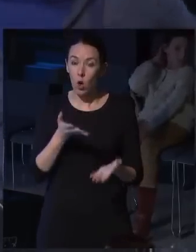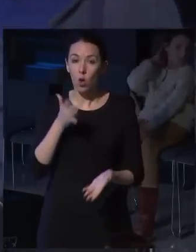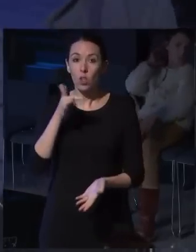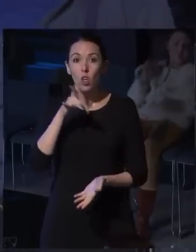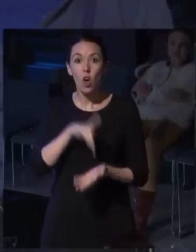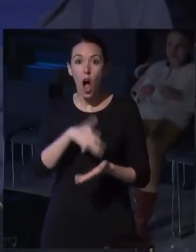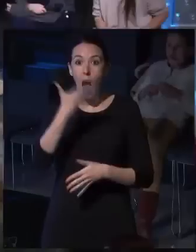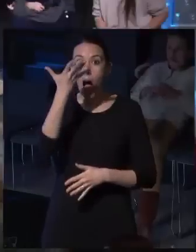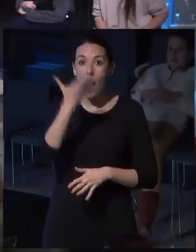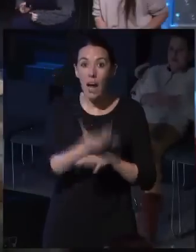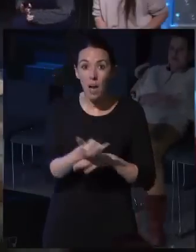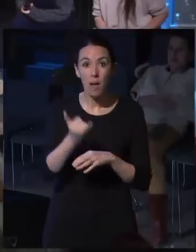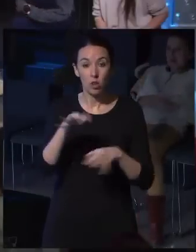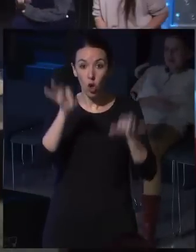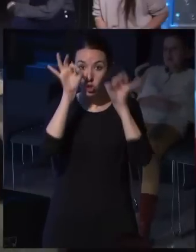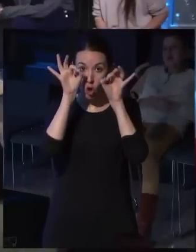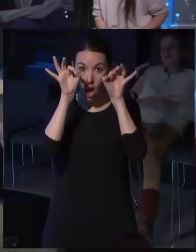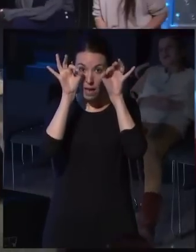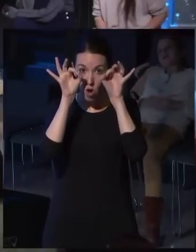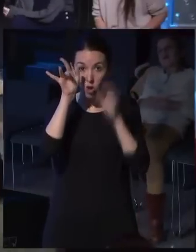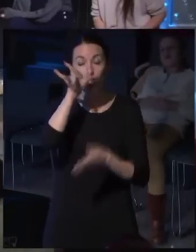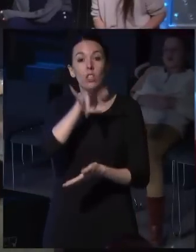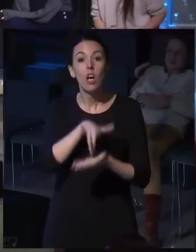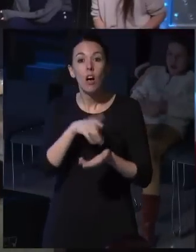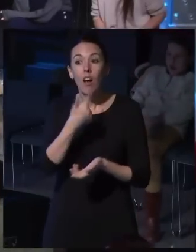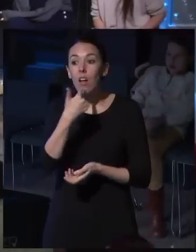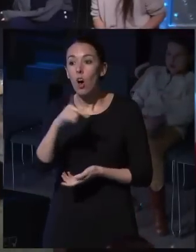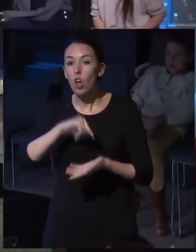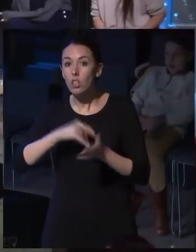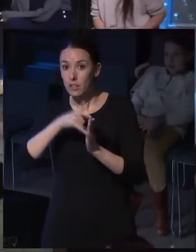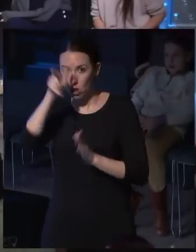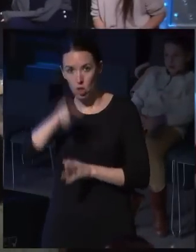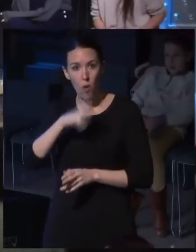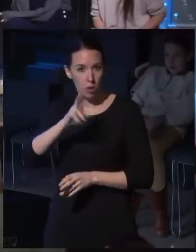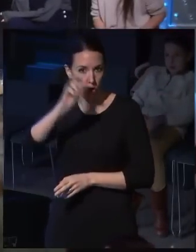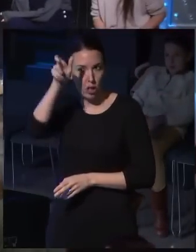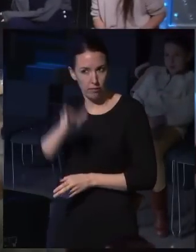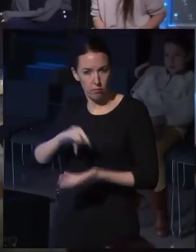Cuando estaba grabando John Lennon, le dijo al técnico, porque eso era otra, él tenía un